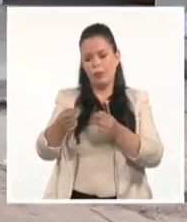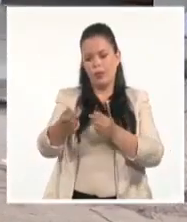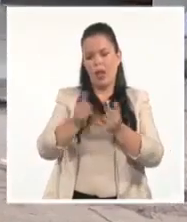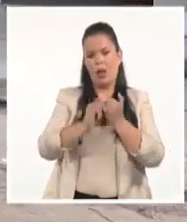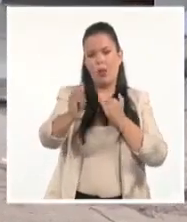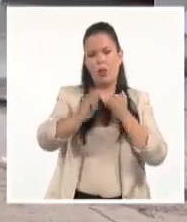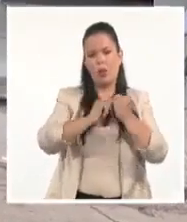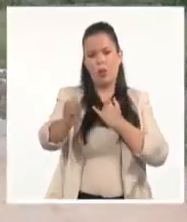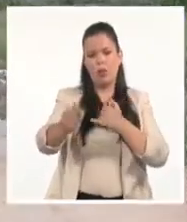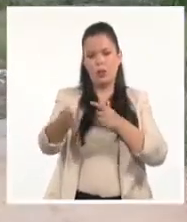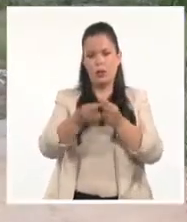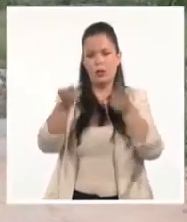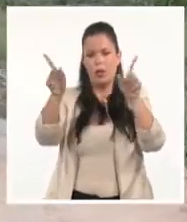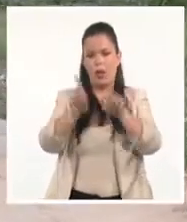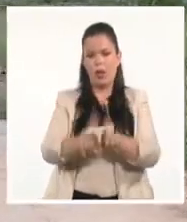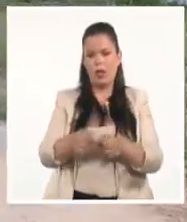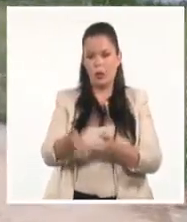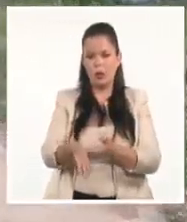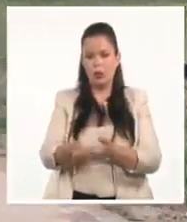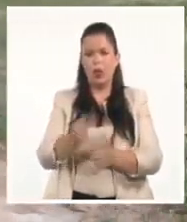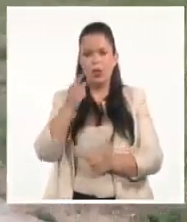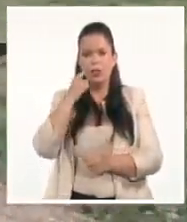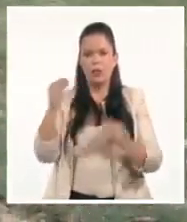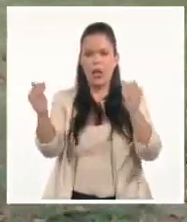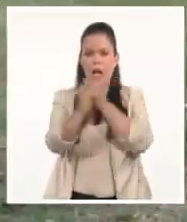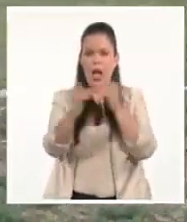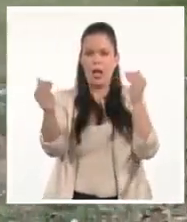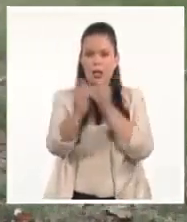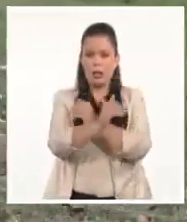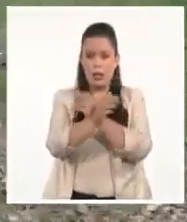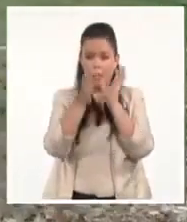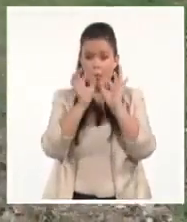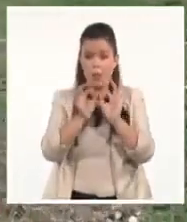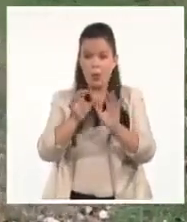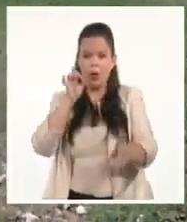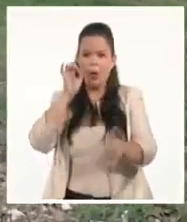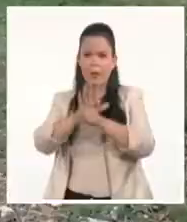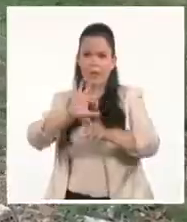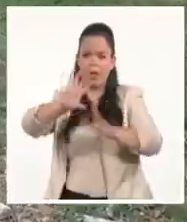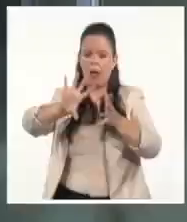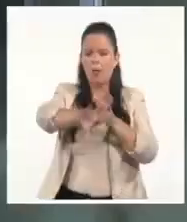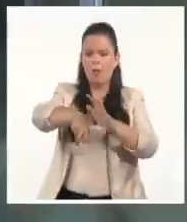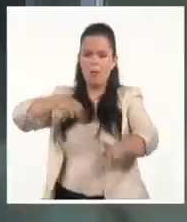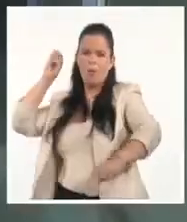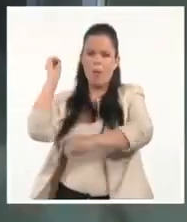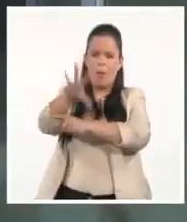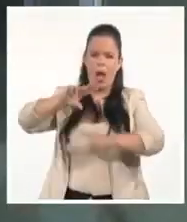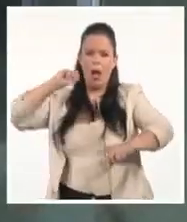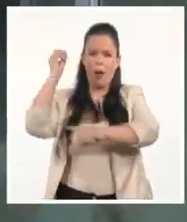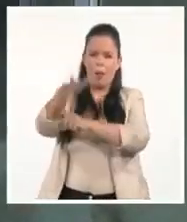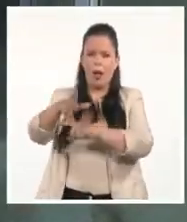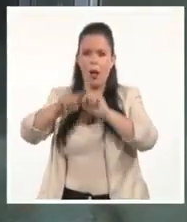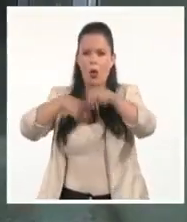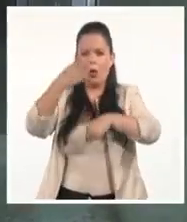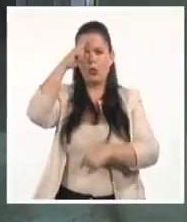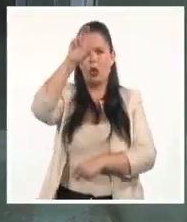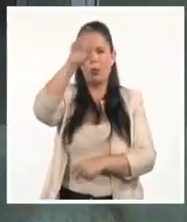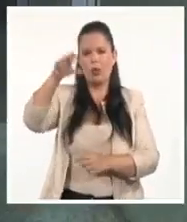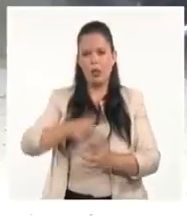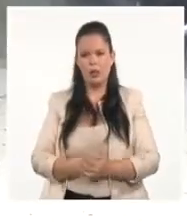Varadero posibilitó que desde la carretera se produjera el ataque con piedras. Las intenciones de atemorizar al personal de la salud se estrelló ante